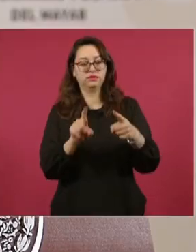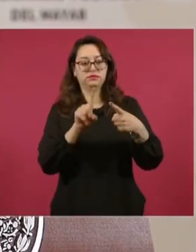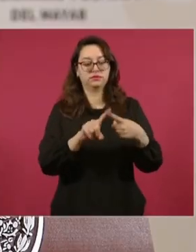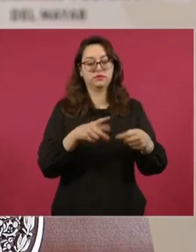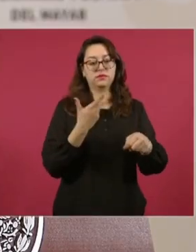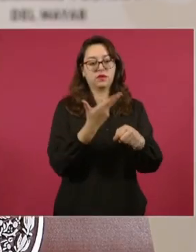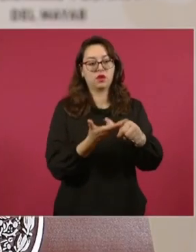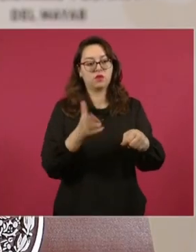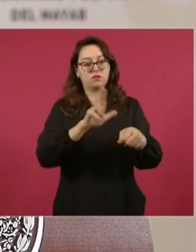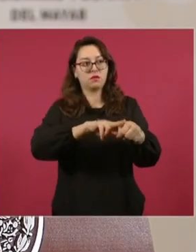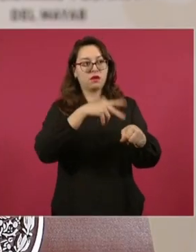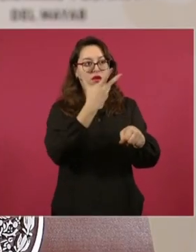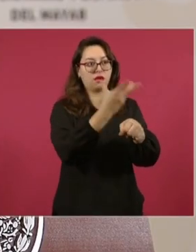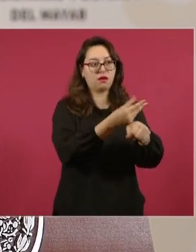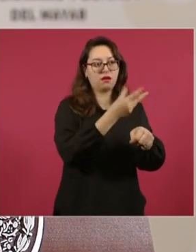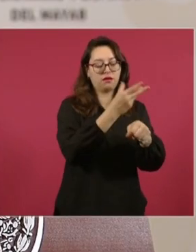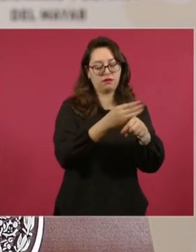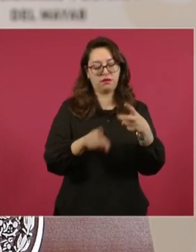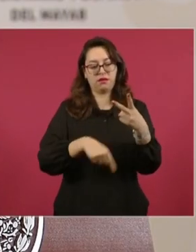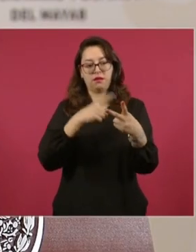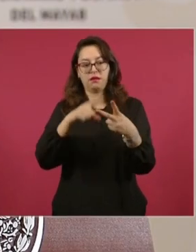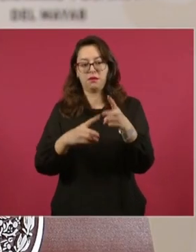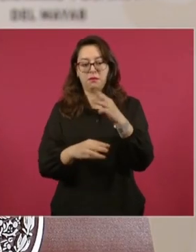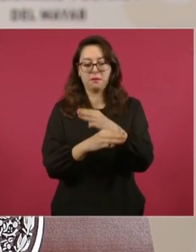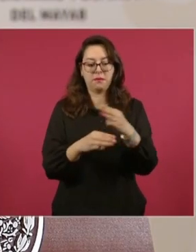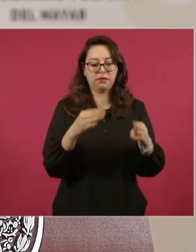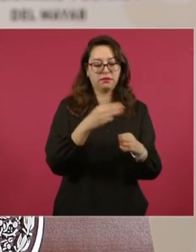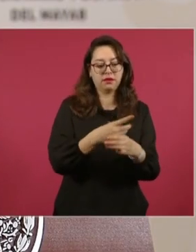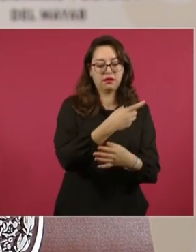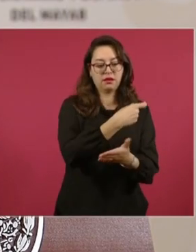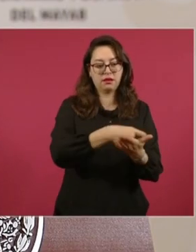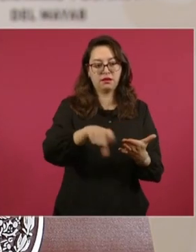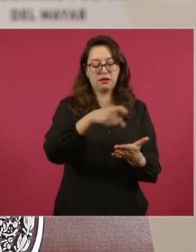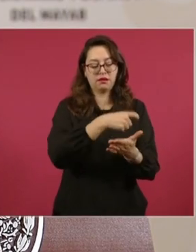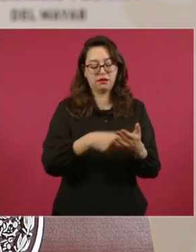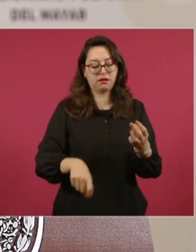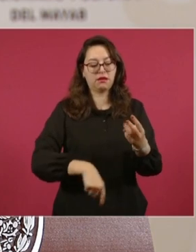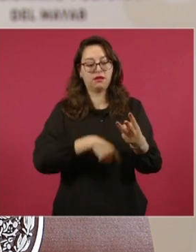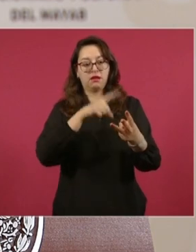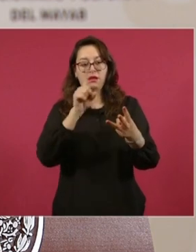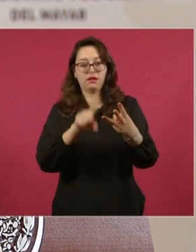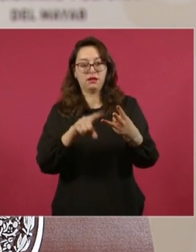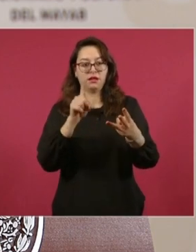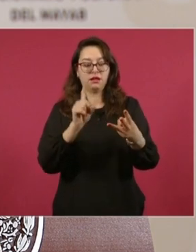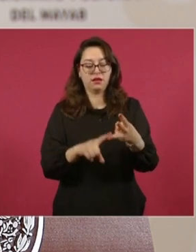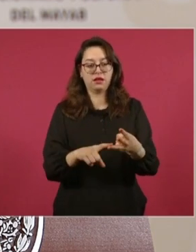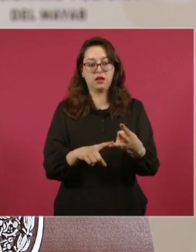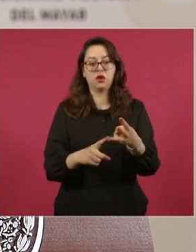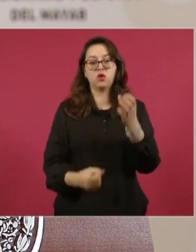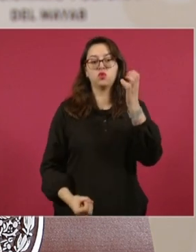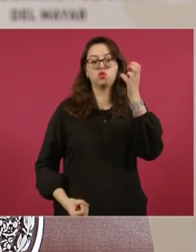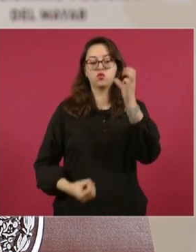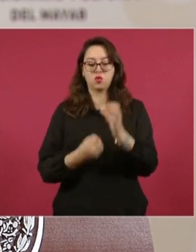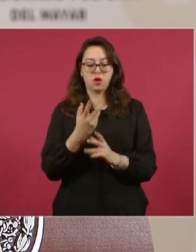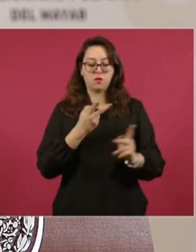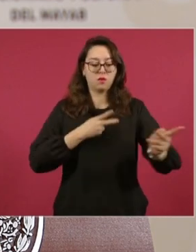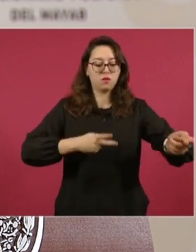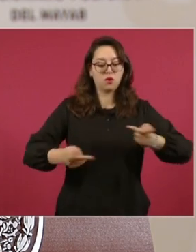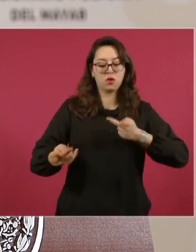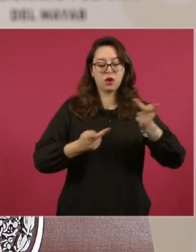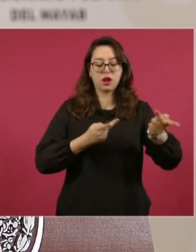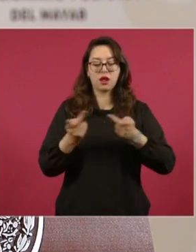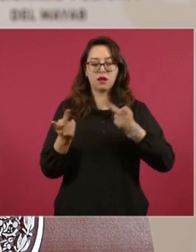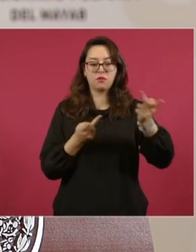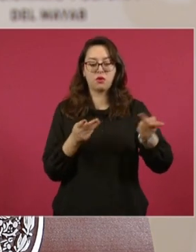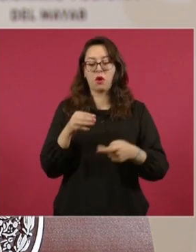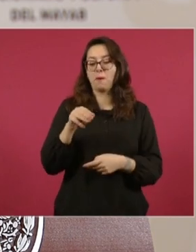la compra de equipo médico, tercero la implementación del modelo Más Bienestar, que es el que conduce